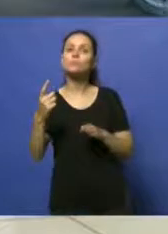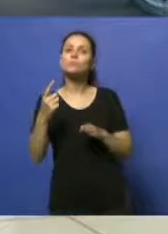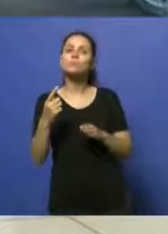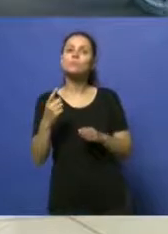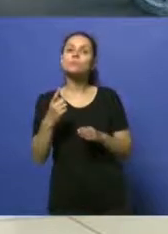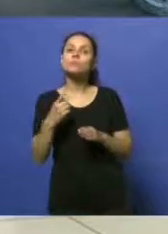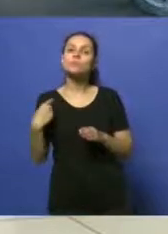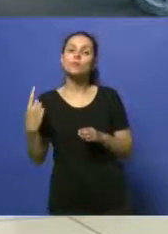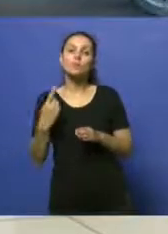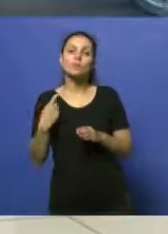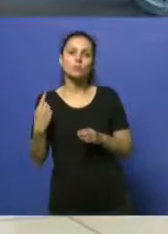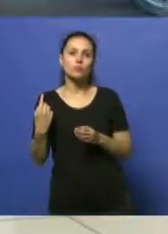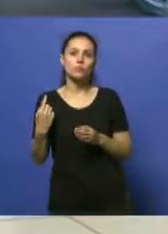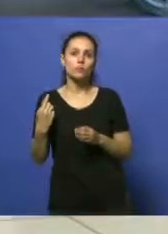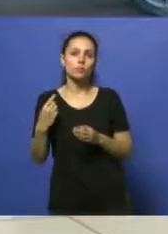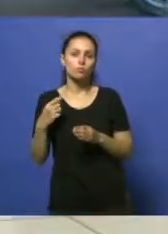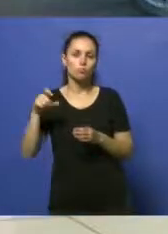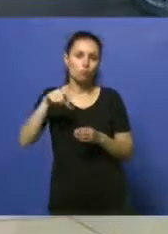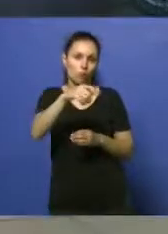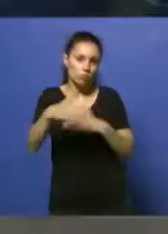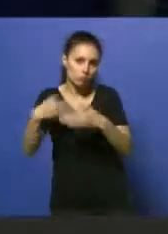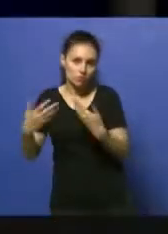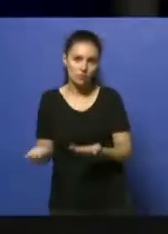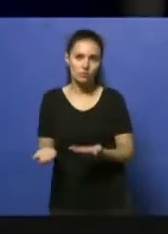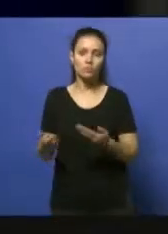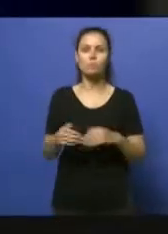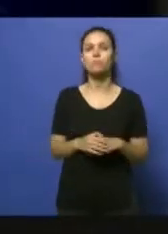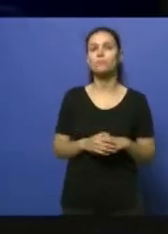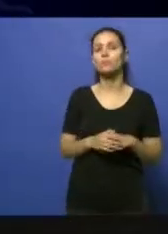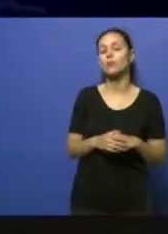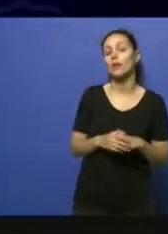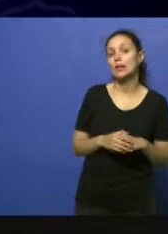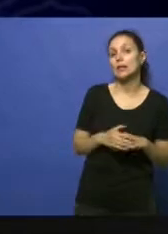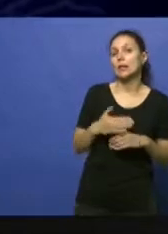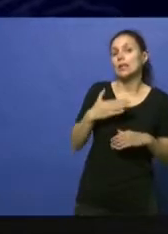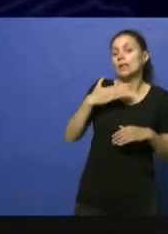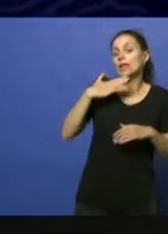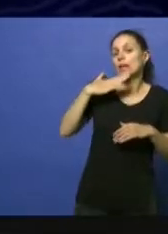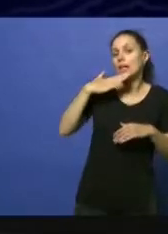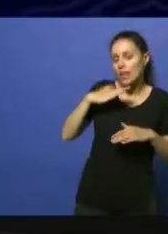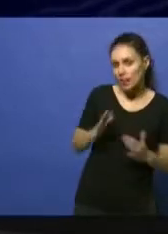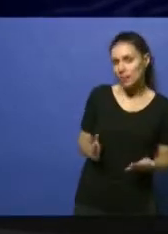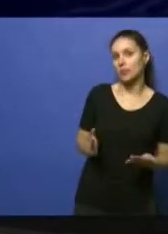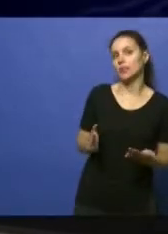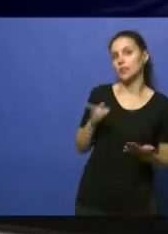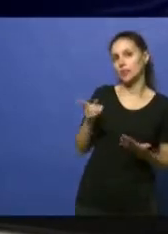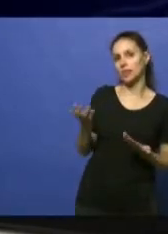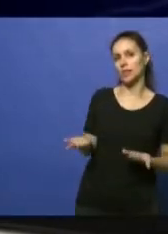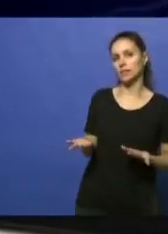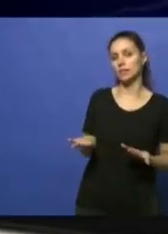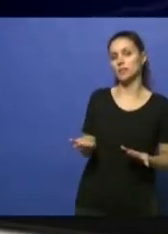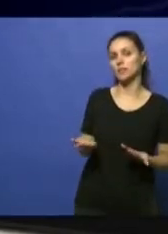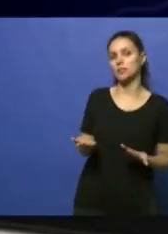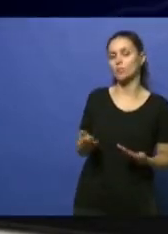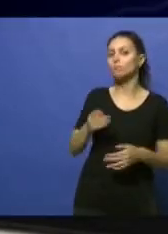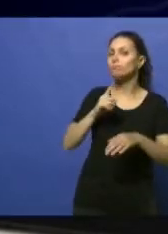esos corredores que hemos venido desarrollando. Sí, uno lo puede entender, en realidad lo que explica Fortuna. La realidad es que el tiempo